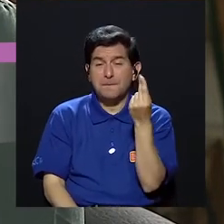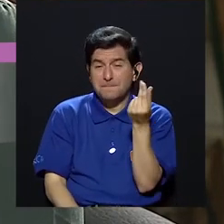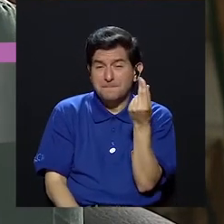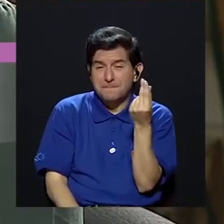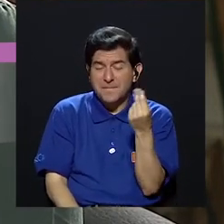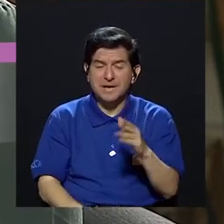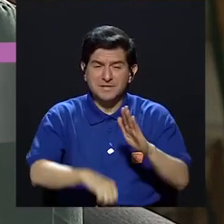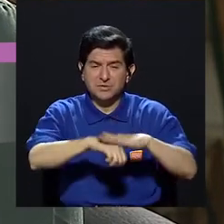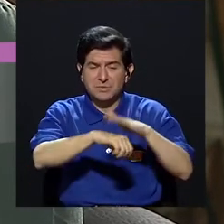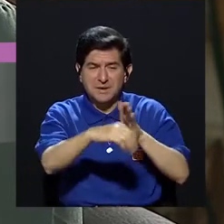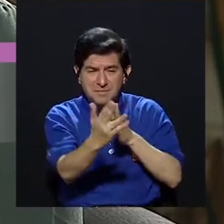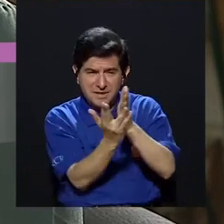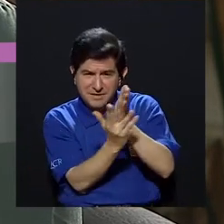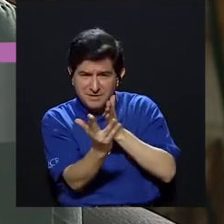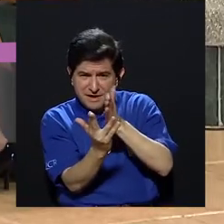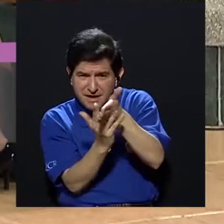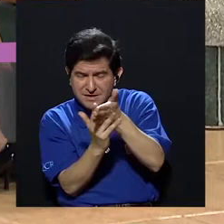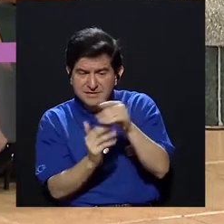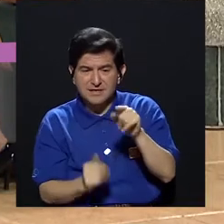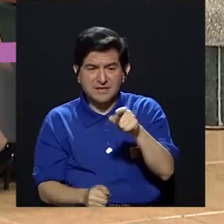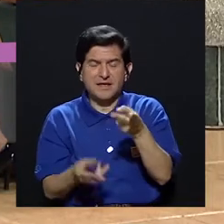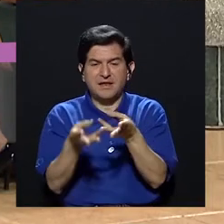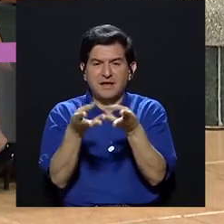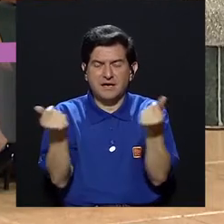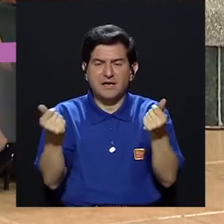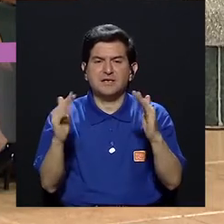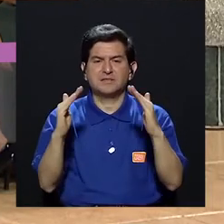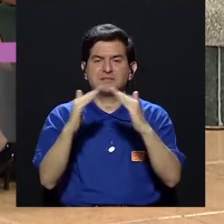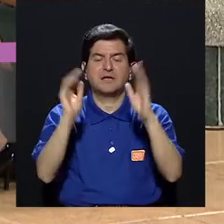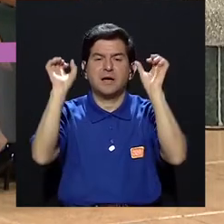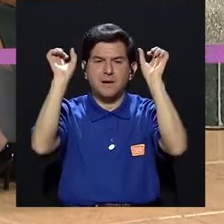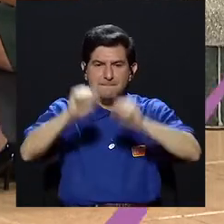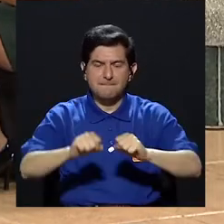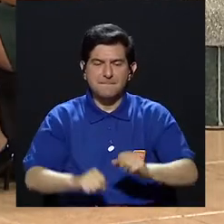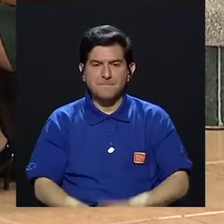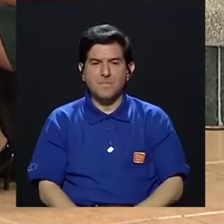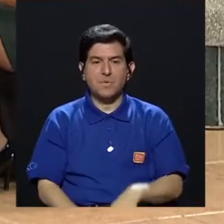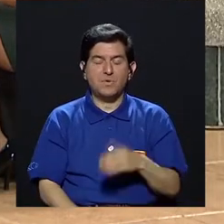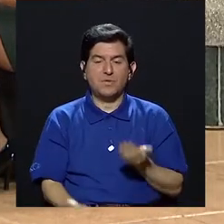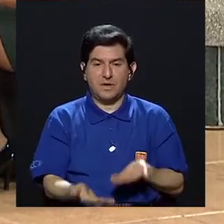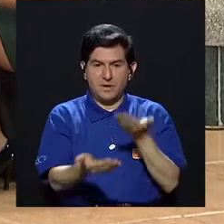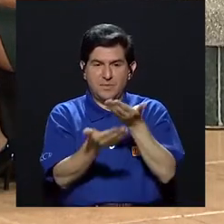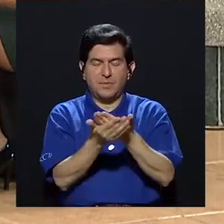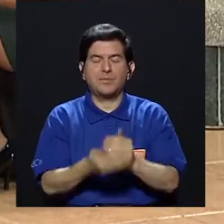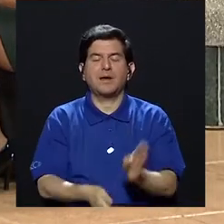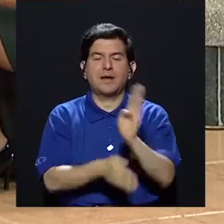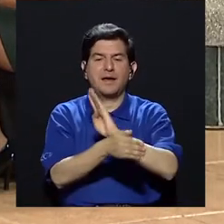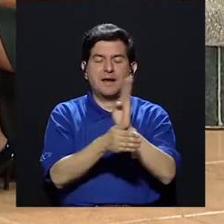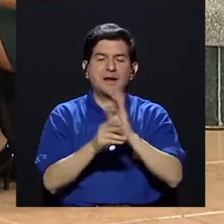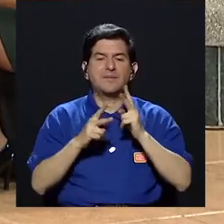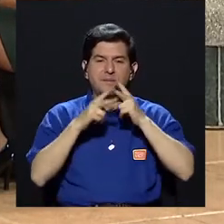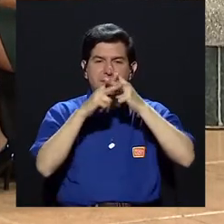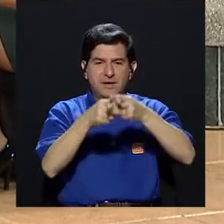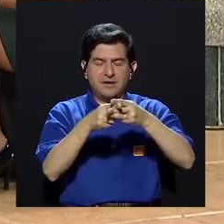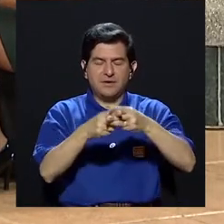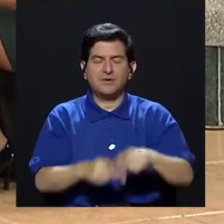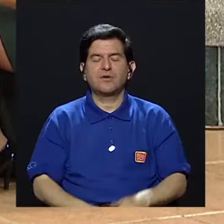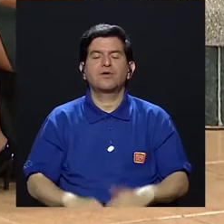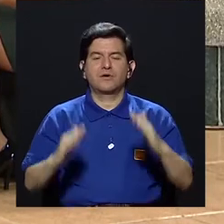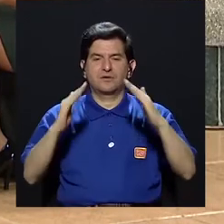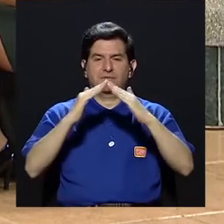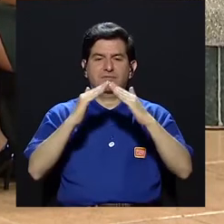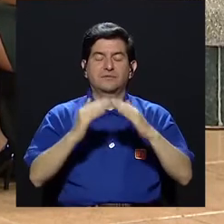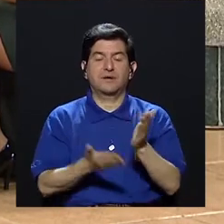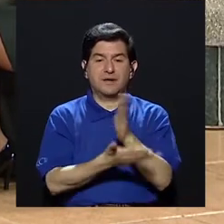¿verdad?, que le dé accesibilidad a esa solución de vivienda para que se pueda postular ante el Banco Hipotecario de la Vivienda. Entonces,